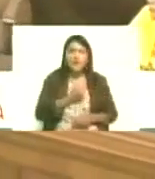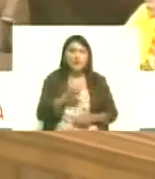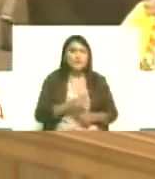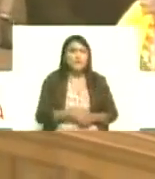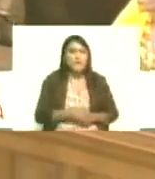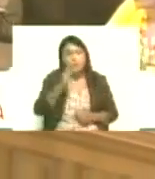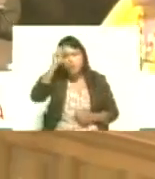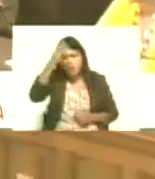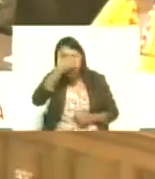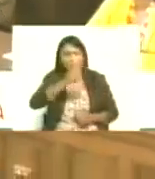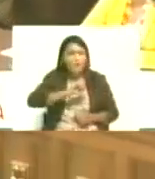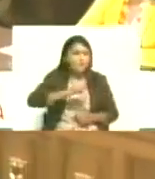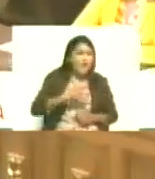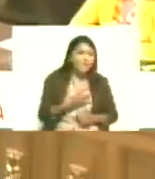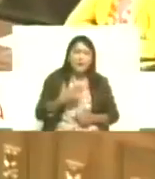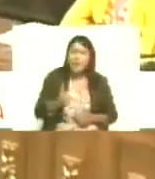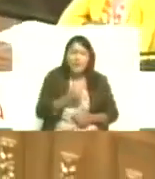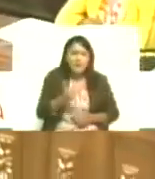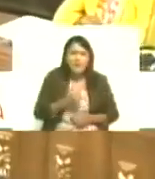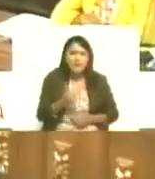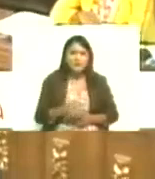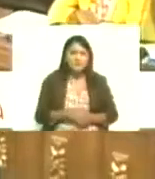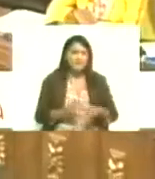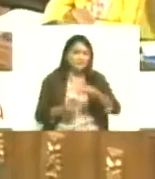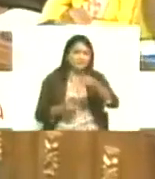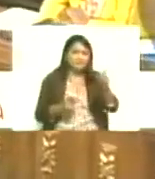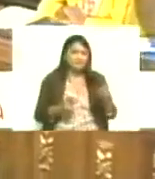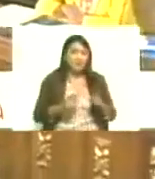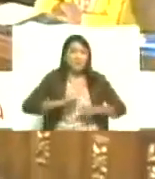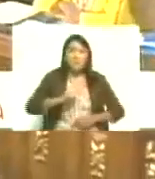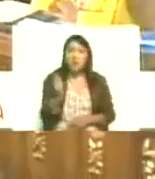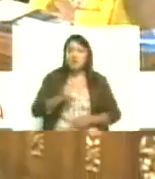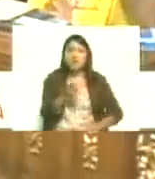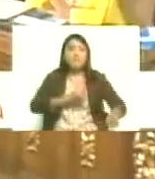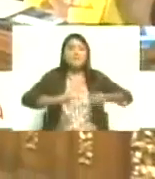fungen como una especie de policías del mundo,